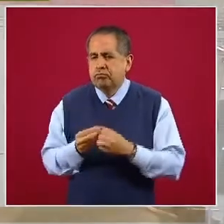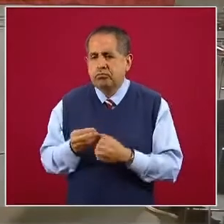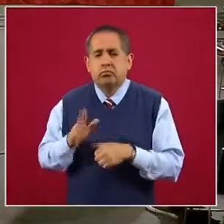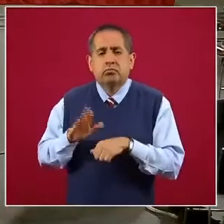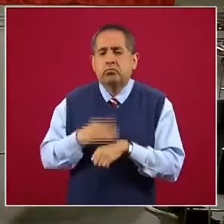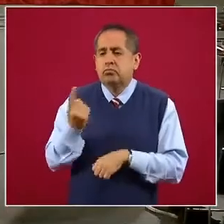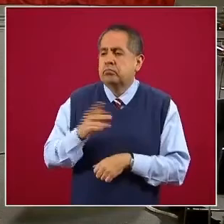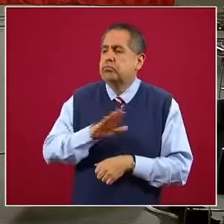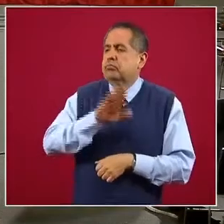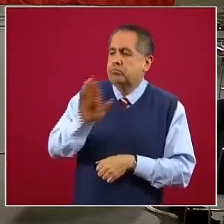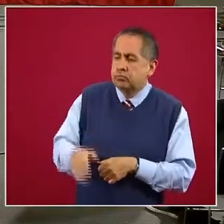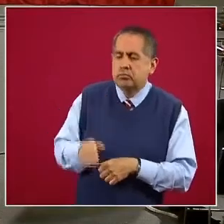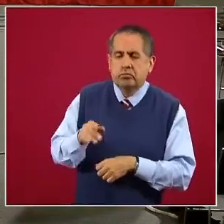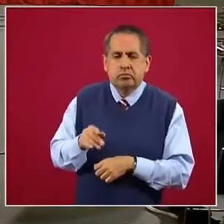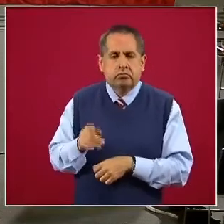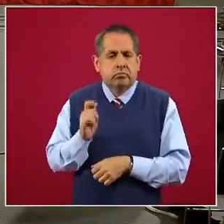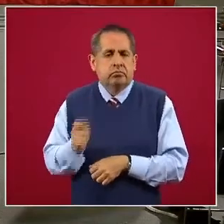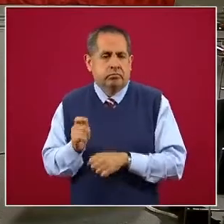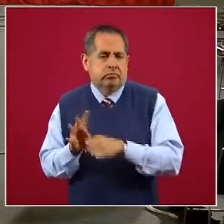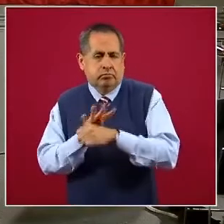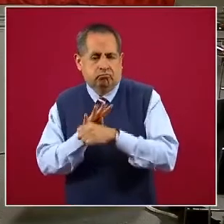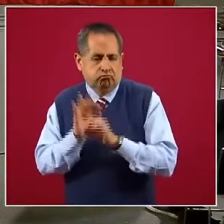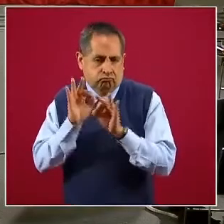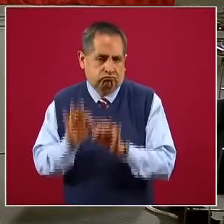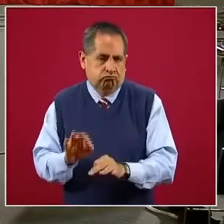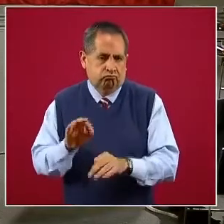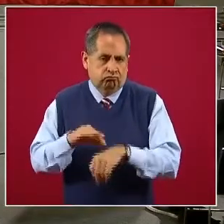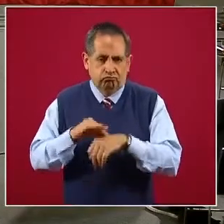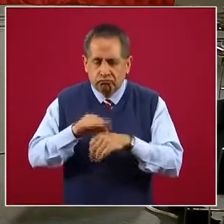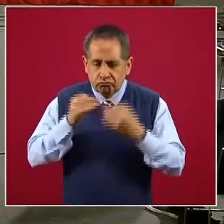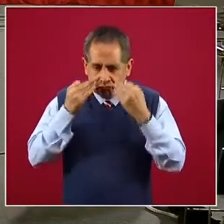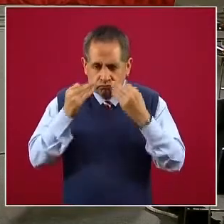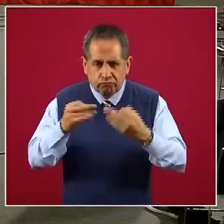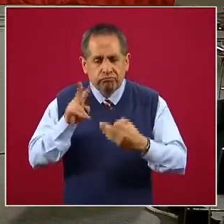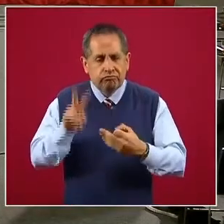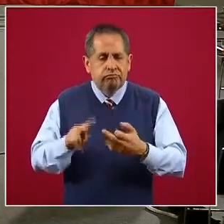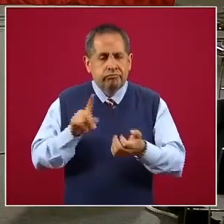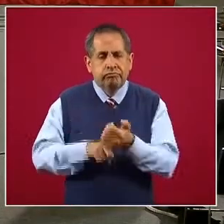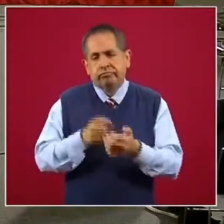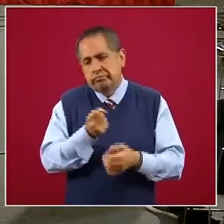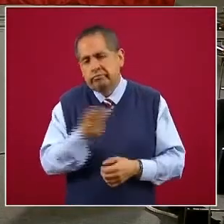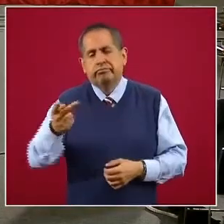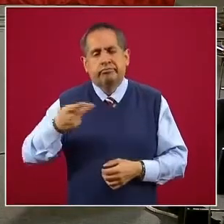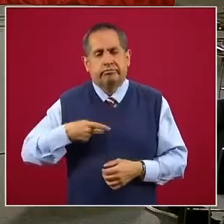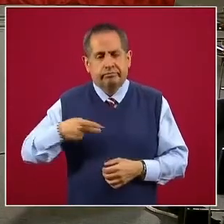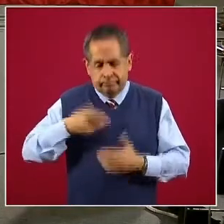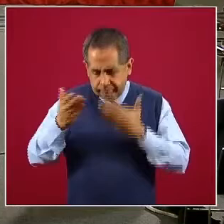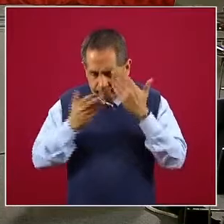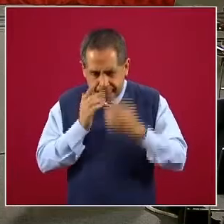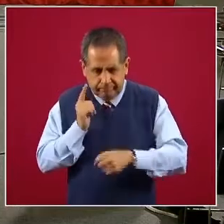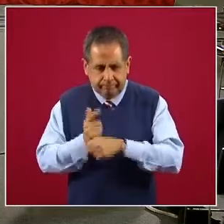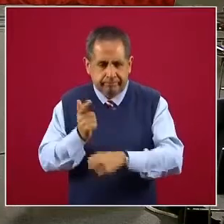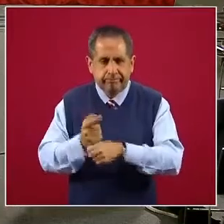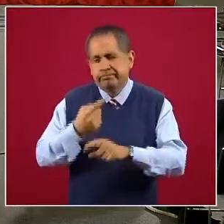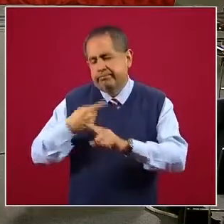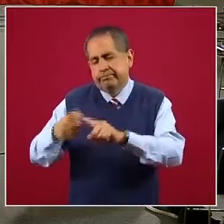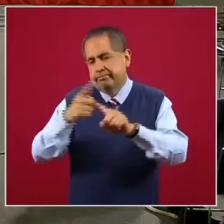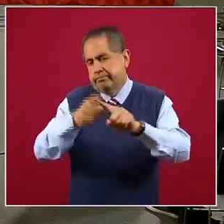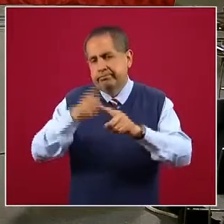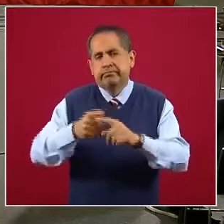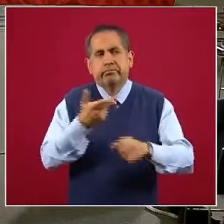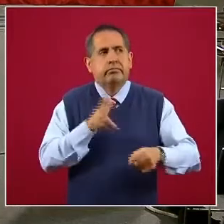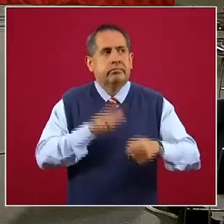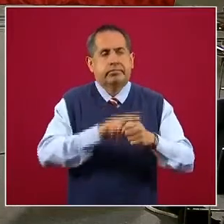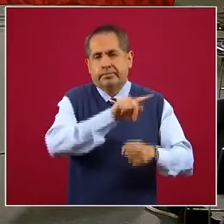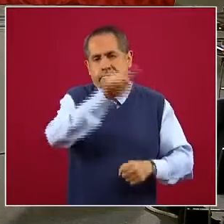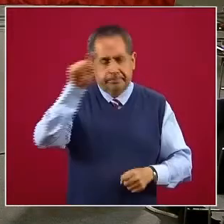la carga de defunciones más cercana a la realidad de todas las personas que en su momento han sido estudiadas en las diferentes